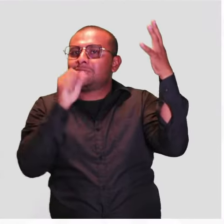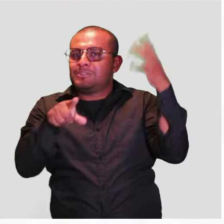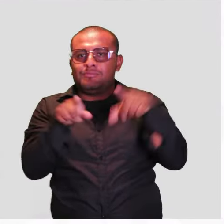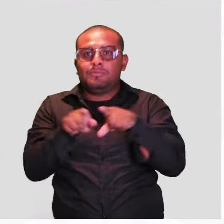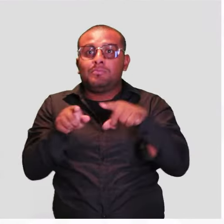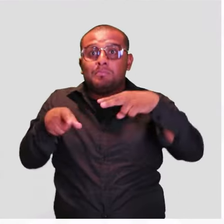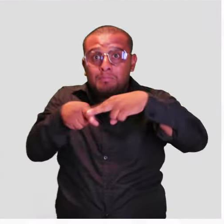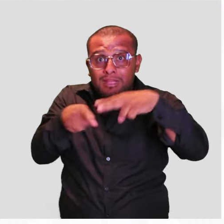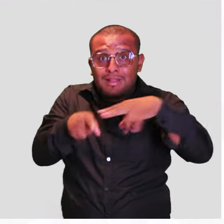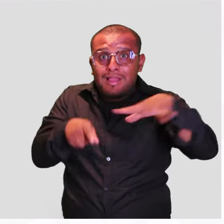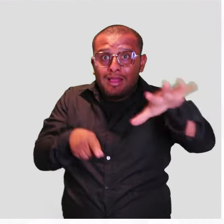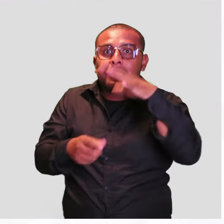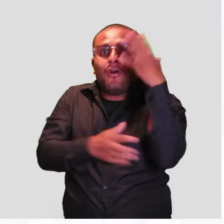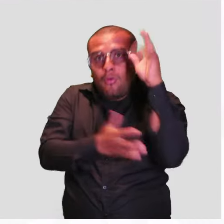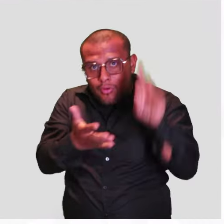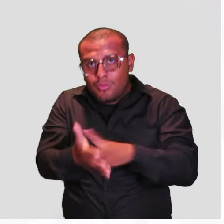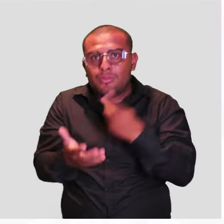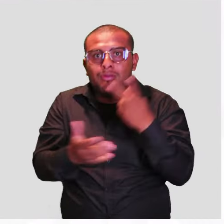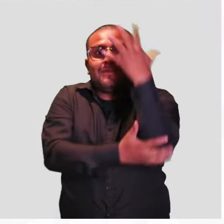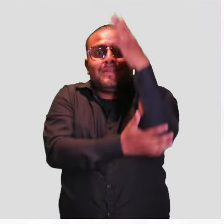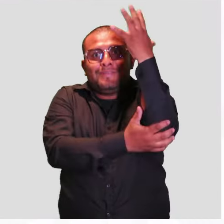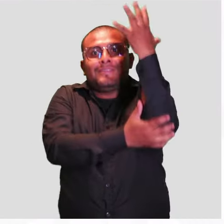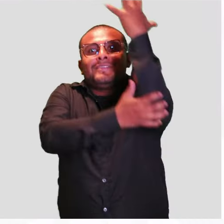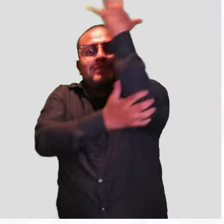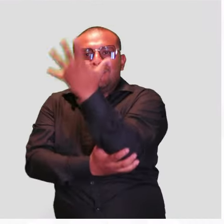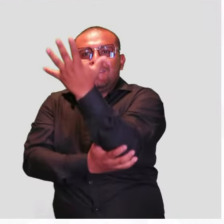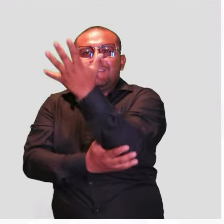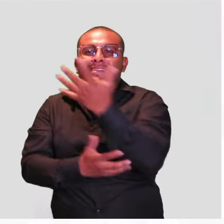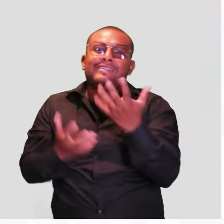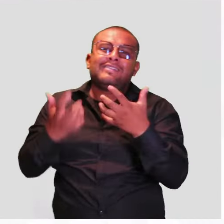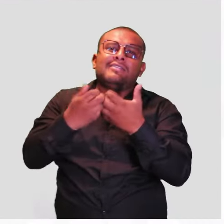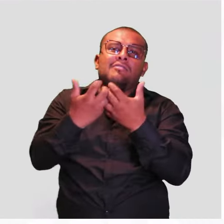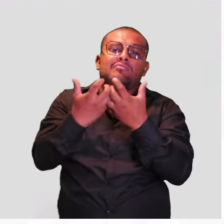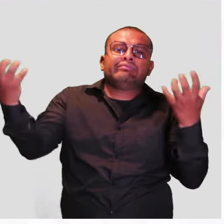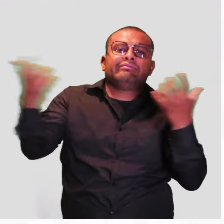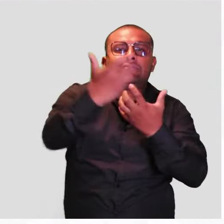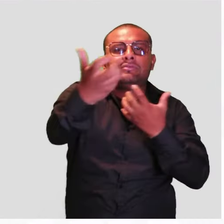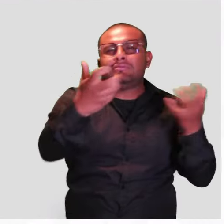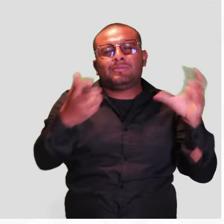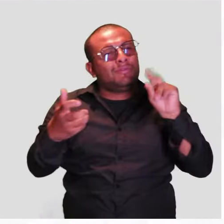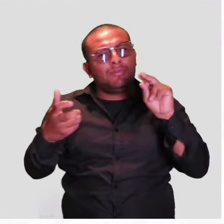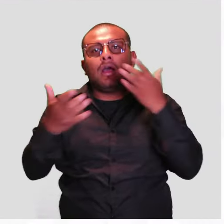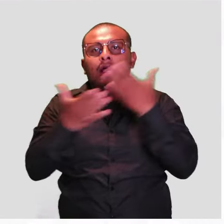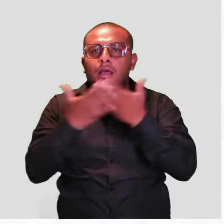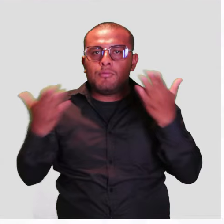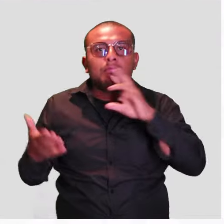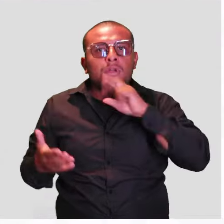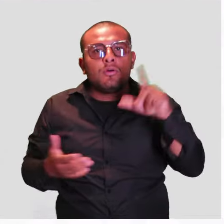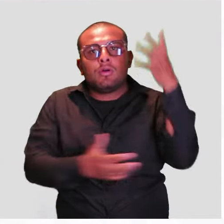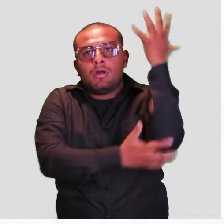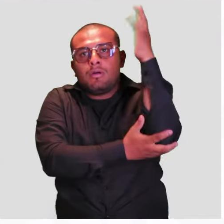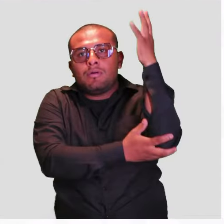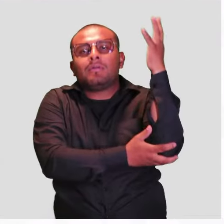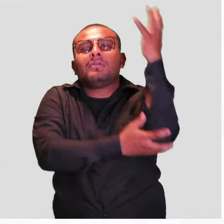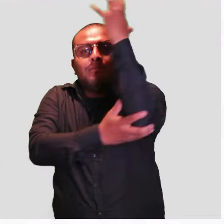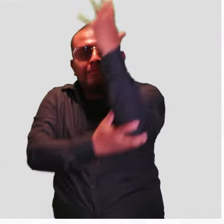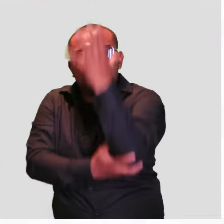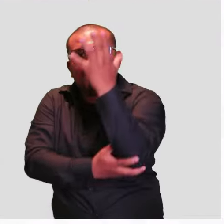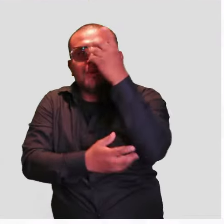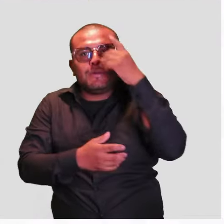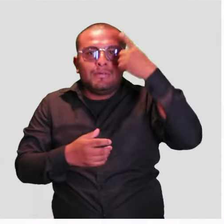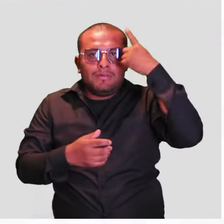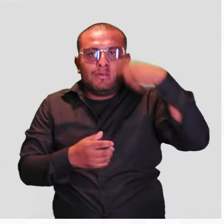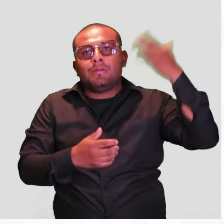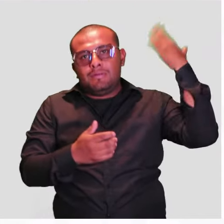actualmente encuentras pura tierra, como en la colonia del Rocío, en la que estuve visitando a los ciudadanos de esa